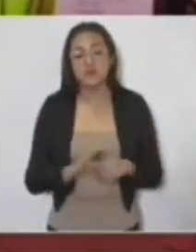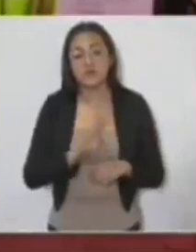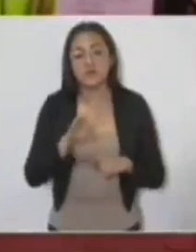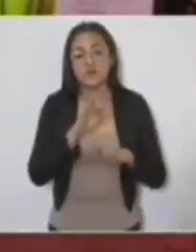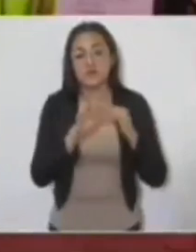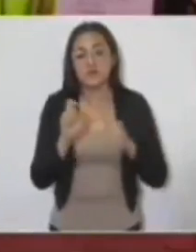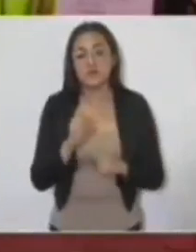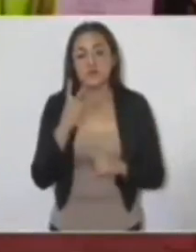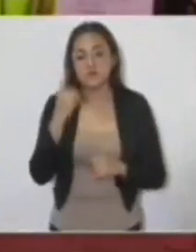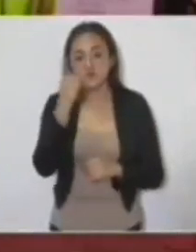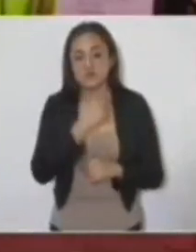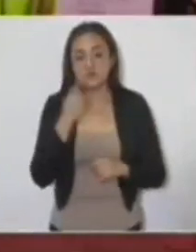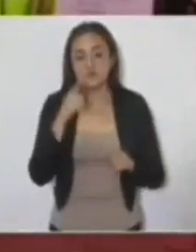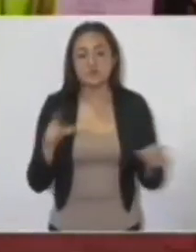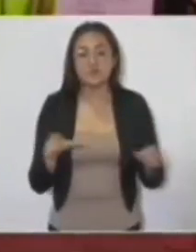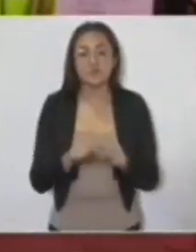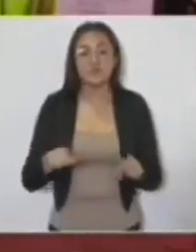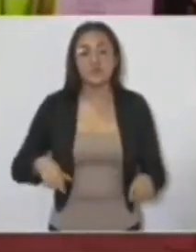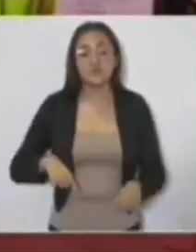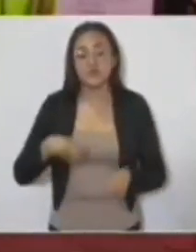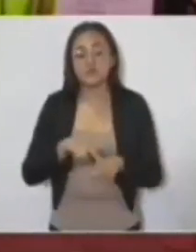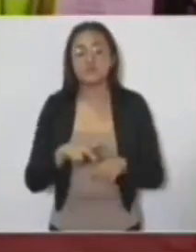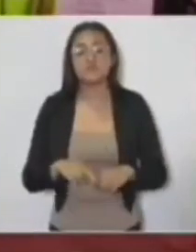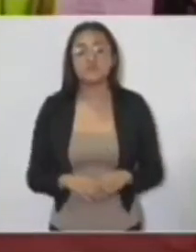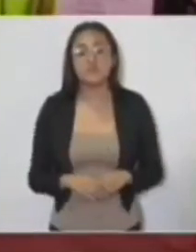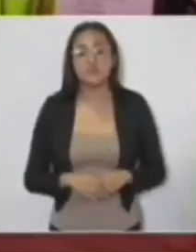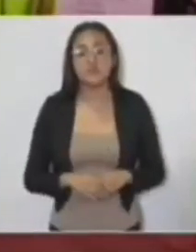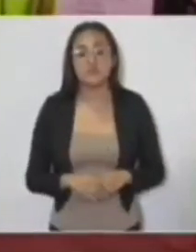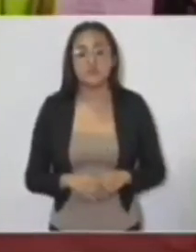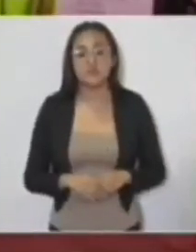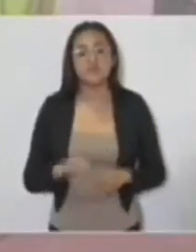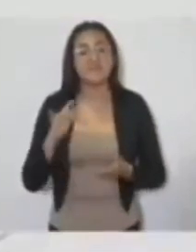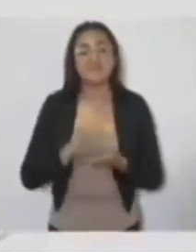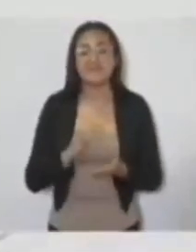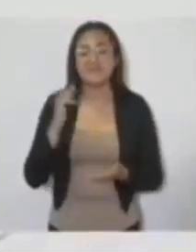defunción en las últimas 24 horas. Es cuanto, gobernador. Gracias, doctor.